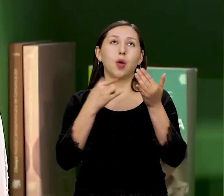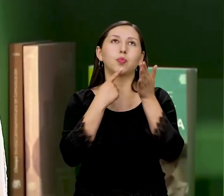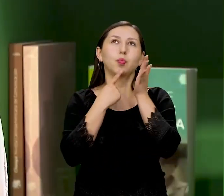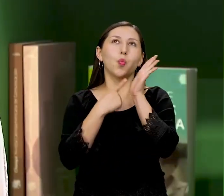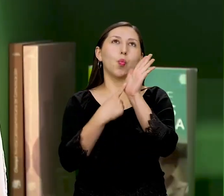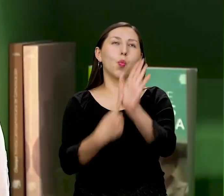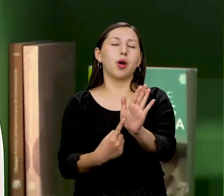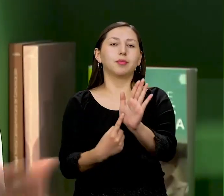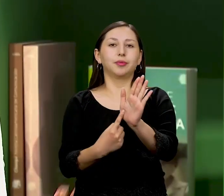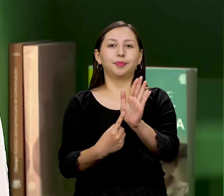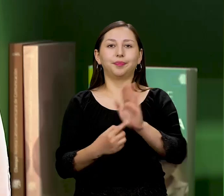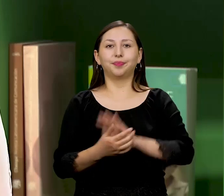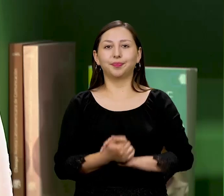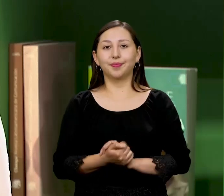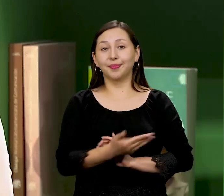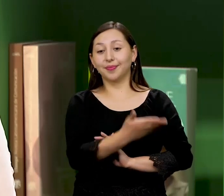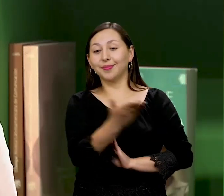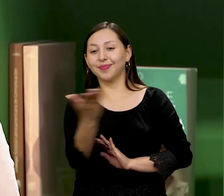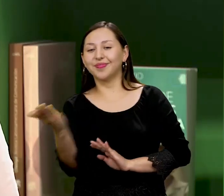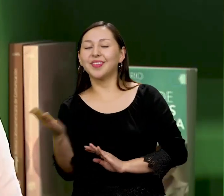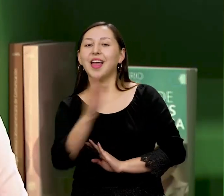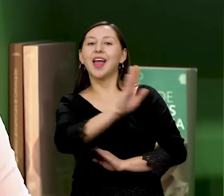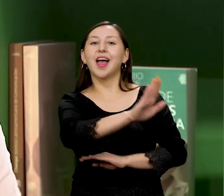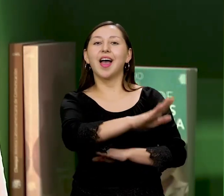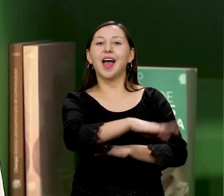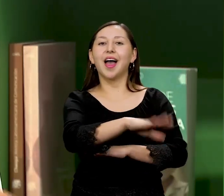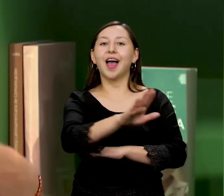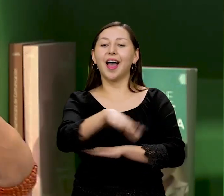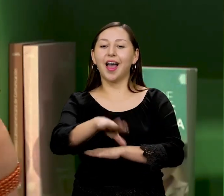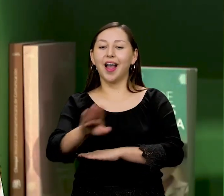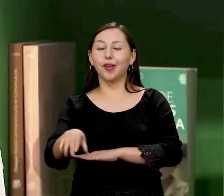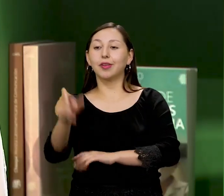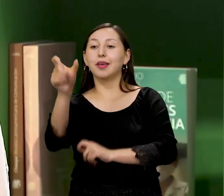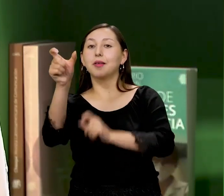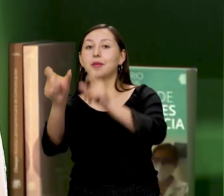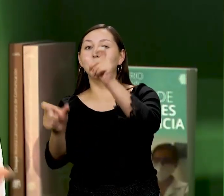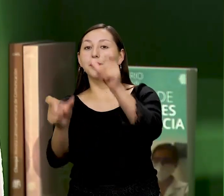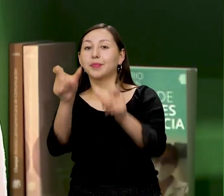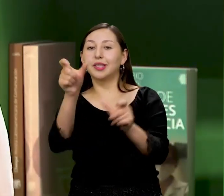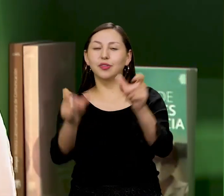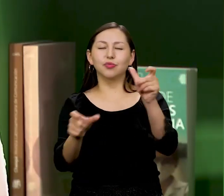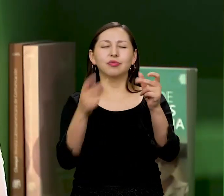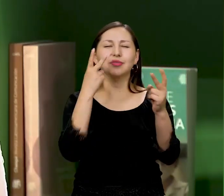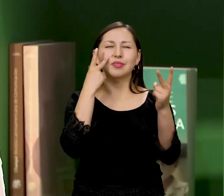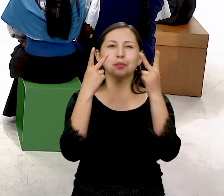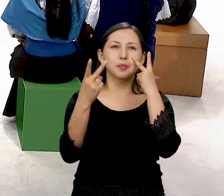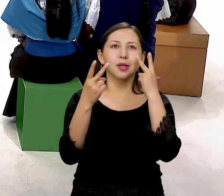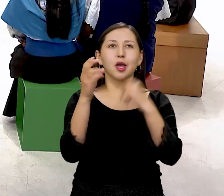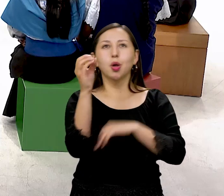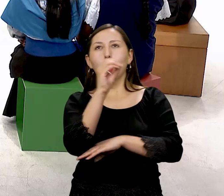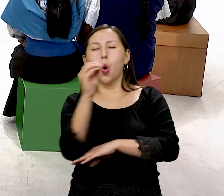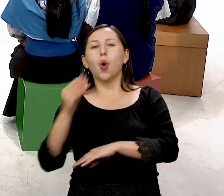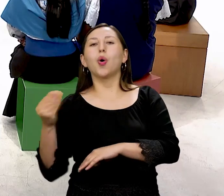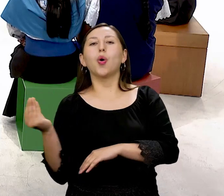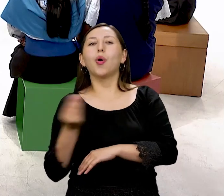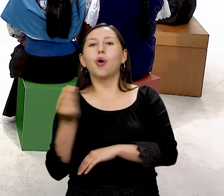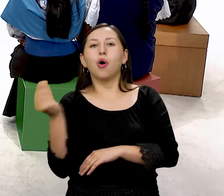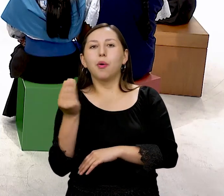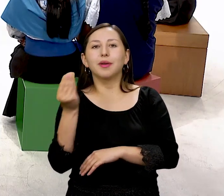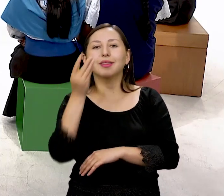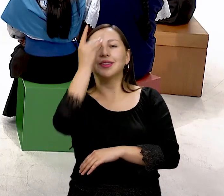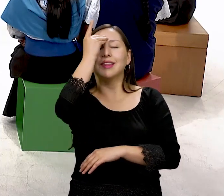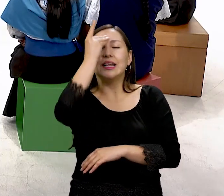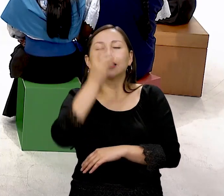Ahora, por ejemplo, a las chicas que hoy nos están acompañando, a quienes están pasando por ese conflicto,